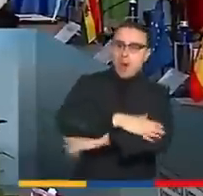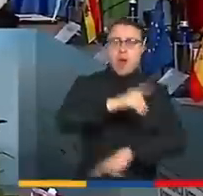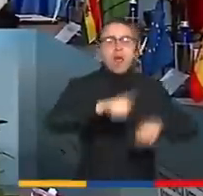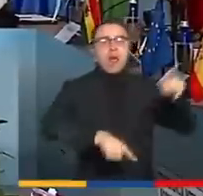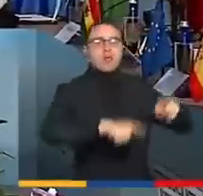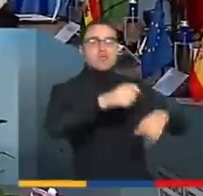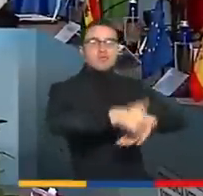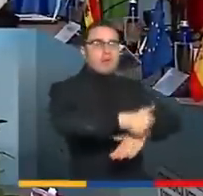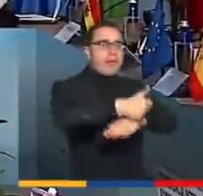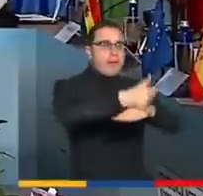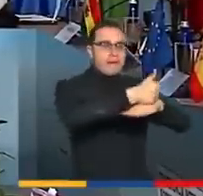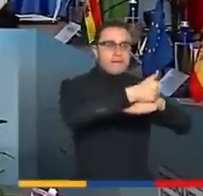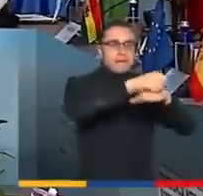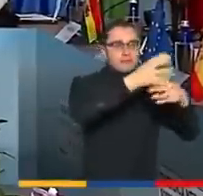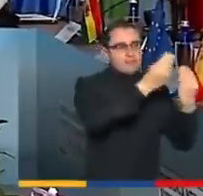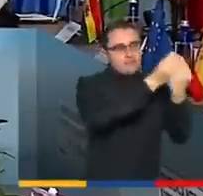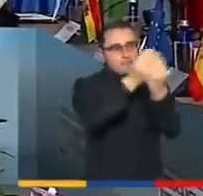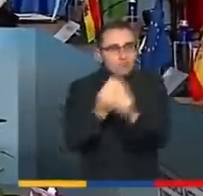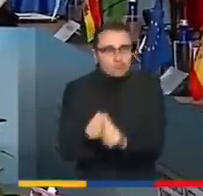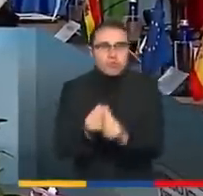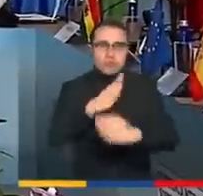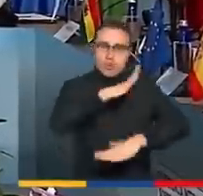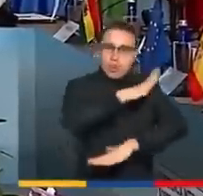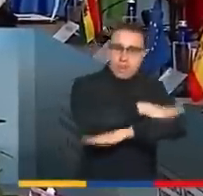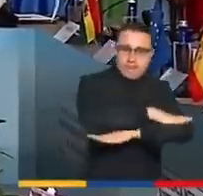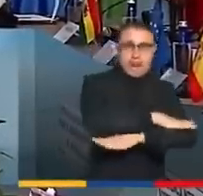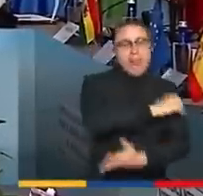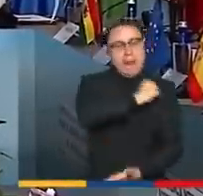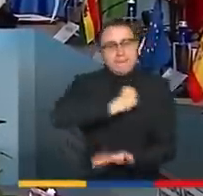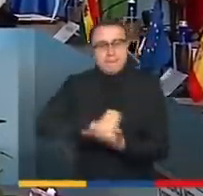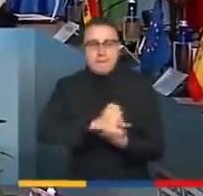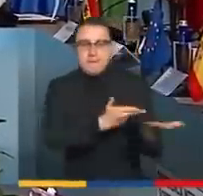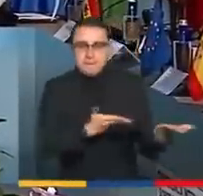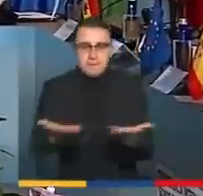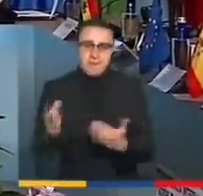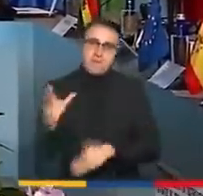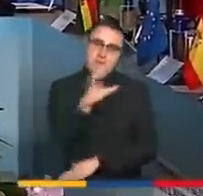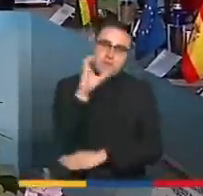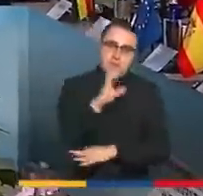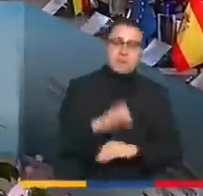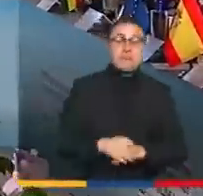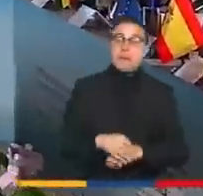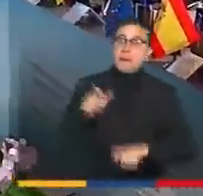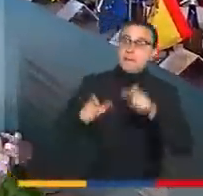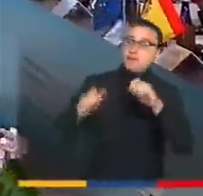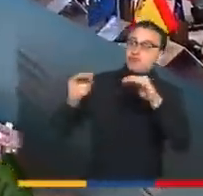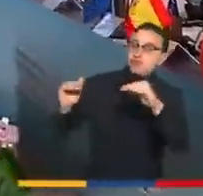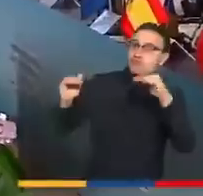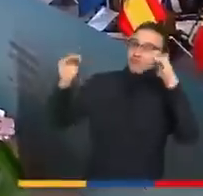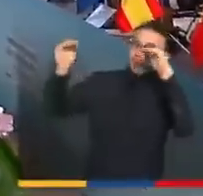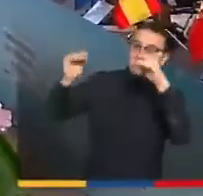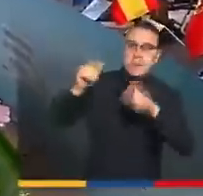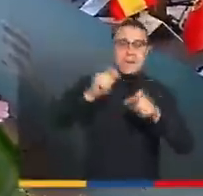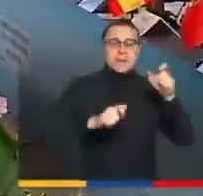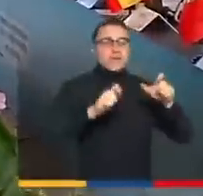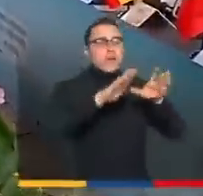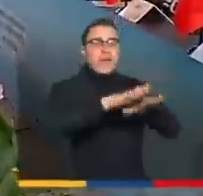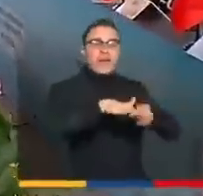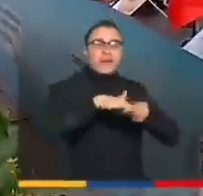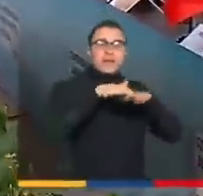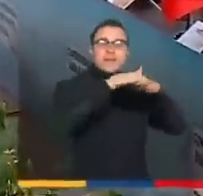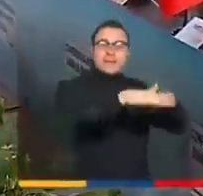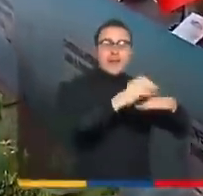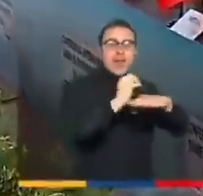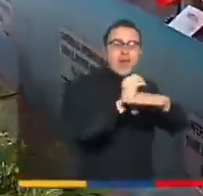diplomáticas acreditadas en Colombia, enlaces diplomáticos del más alto nivel y representantes de